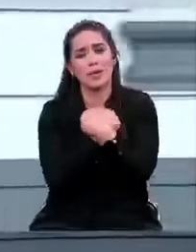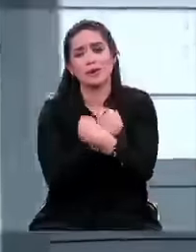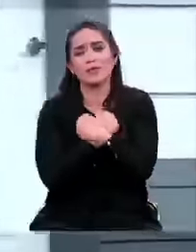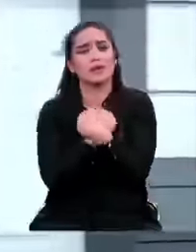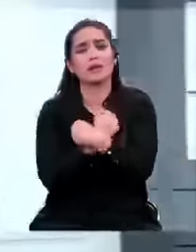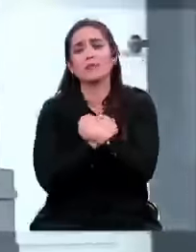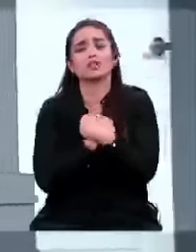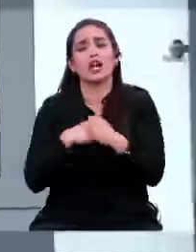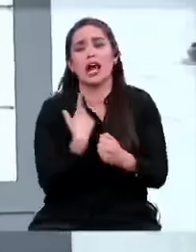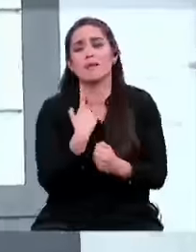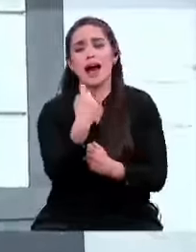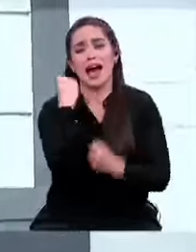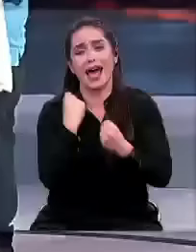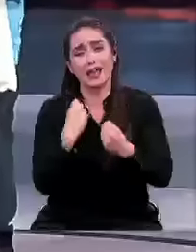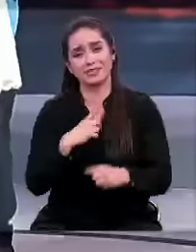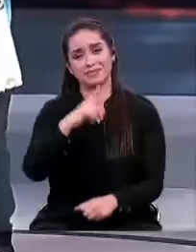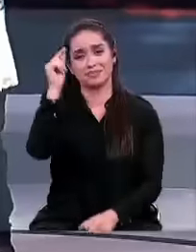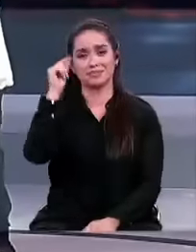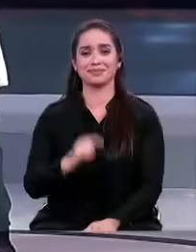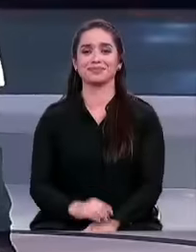José! ¡Yo amo a María José!